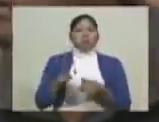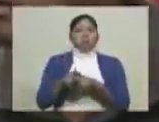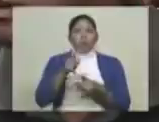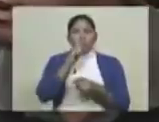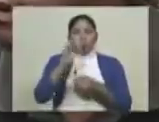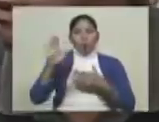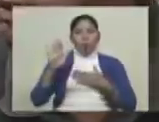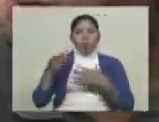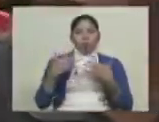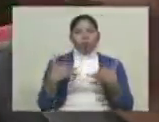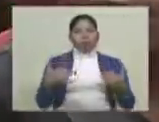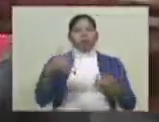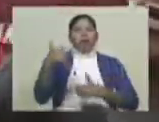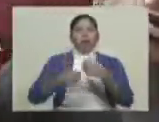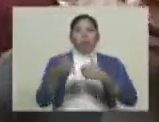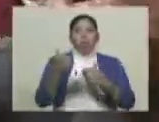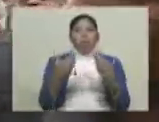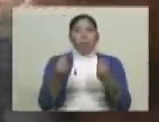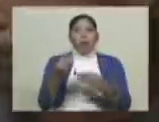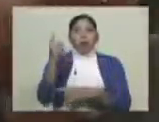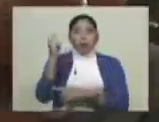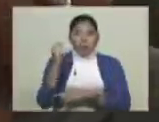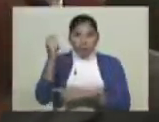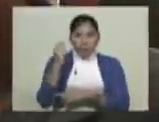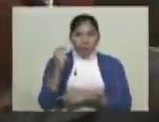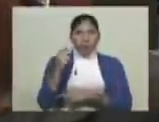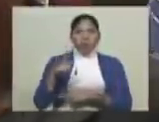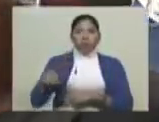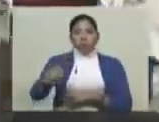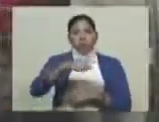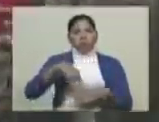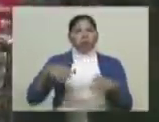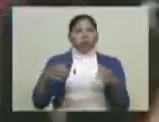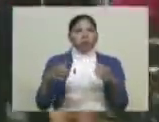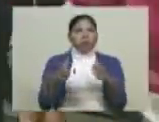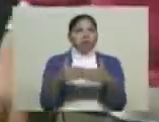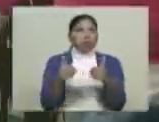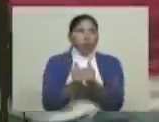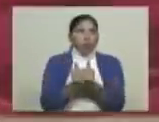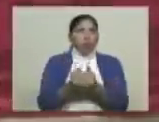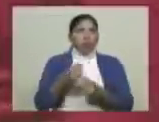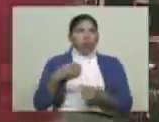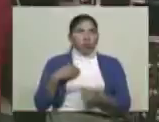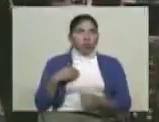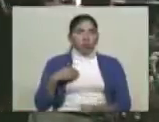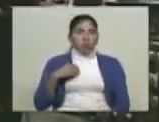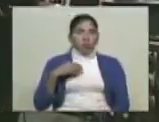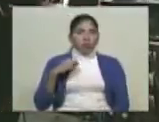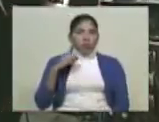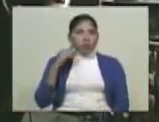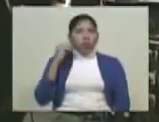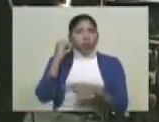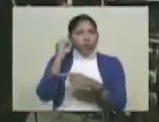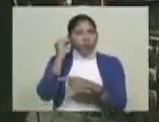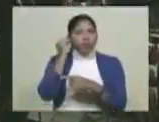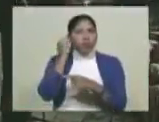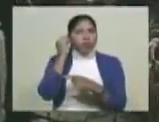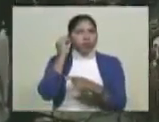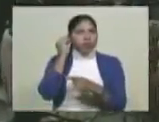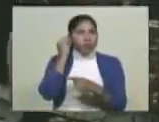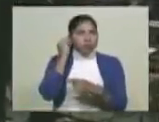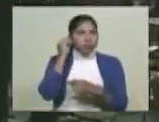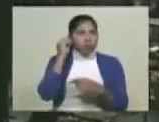las próximas elecciones al Consejo Legislativo de esta entidad oriental, elecciones presidenciales, las cuales le darán el triunfo al